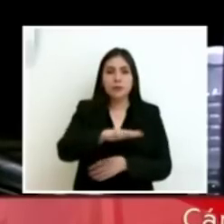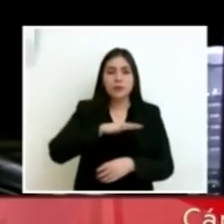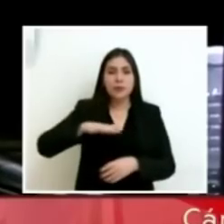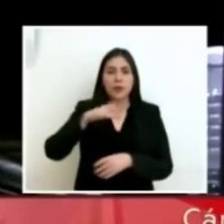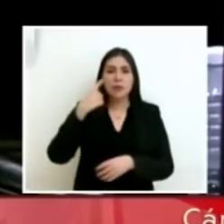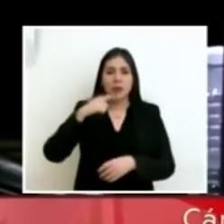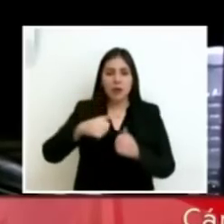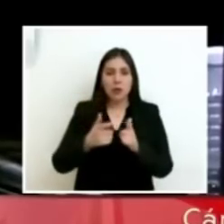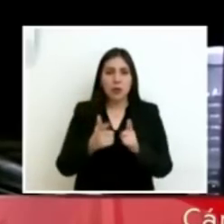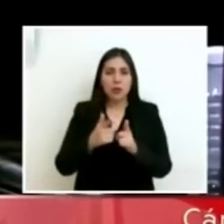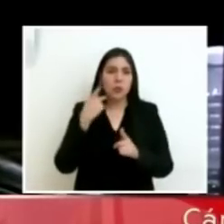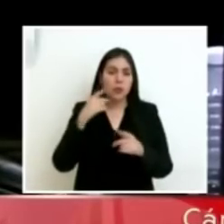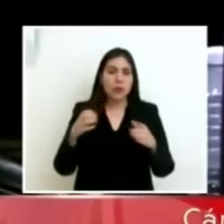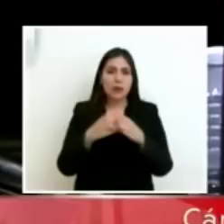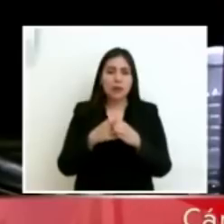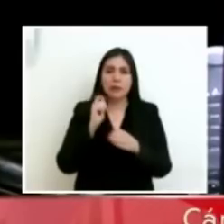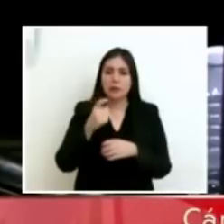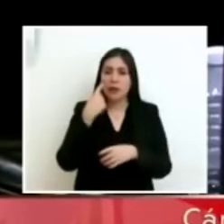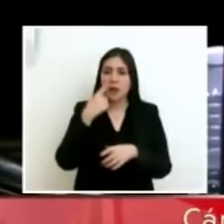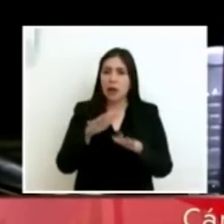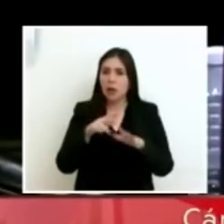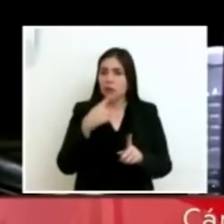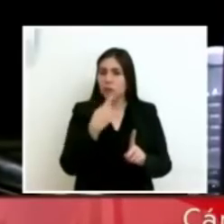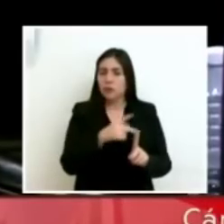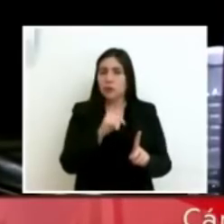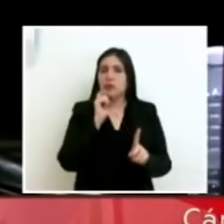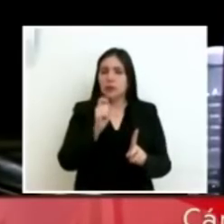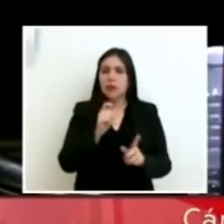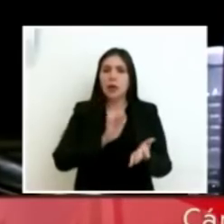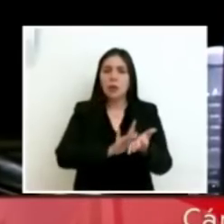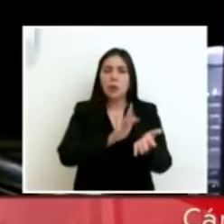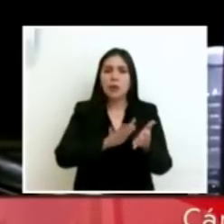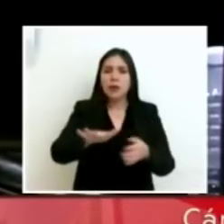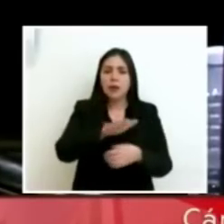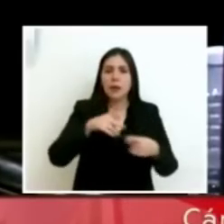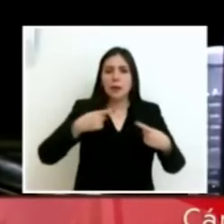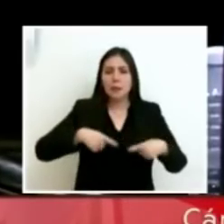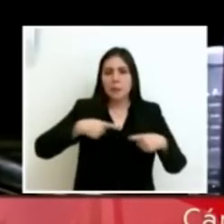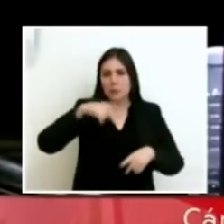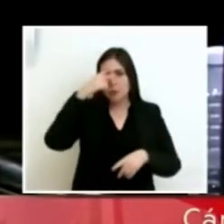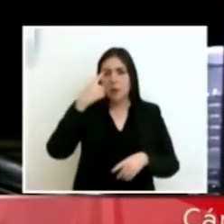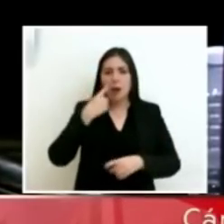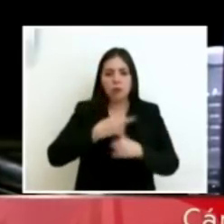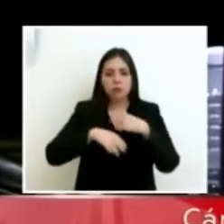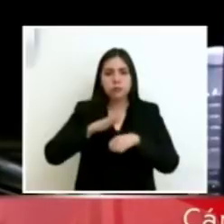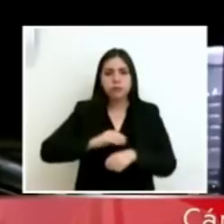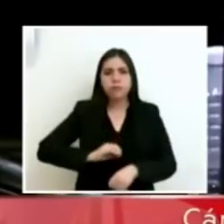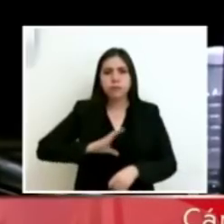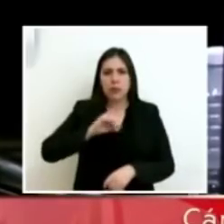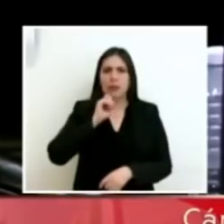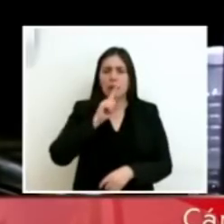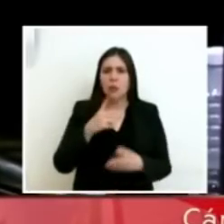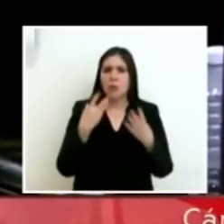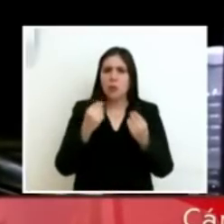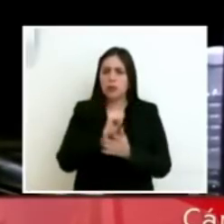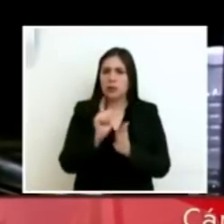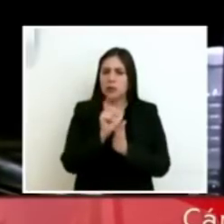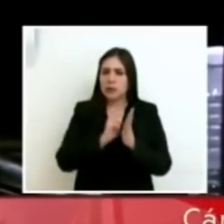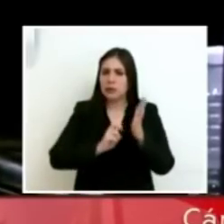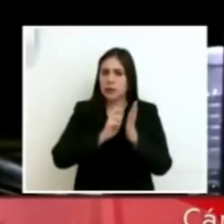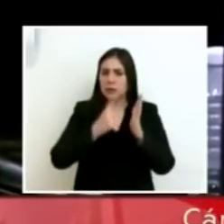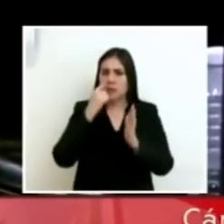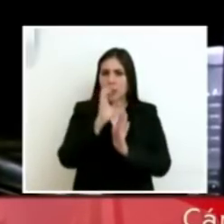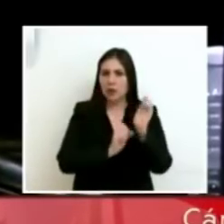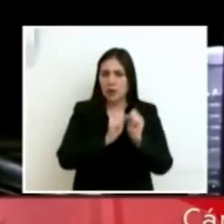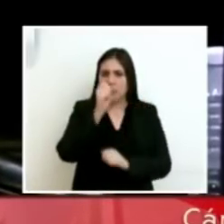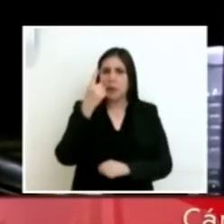es empoderar al ciudadano y con ello hemos materializado grandes reformas en nuestra Constitución, como la revocación del mandato al presidente